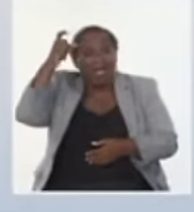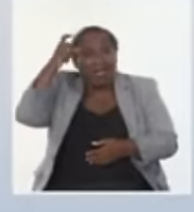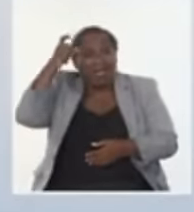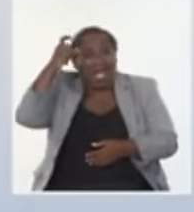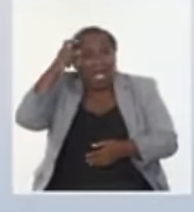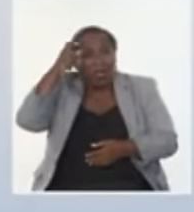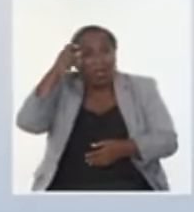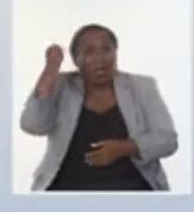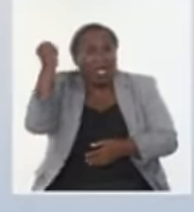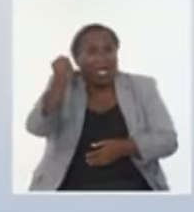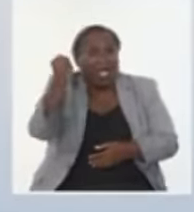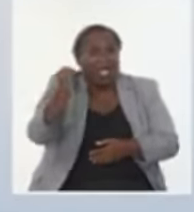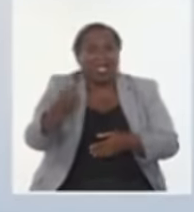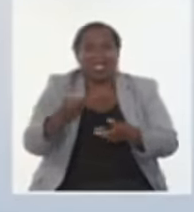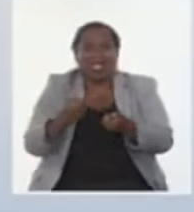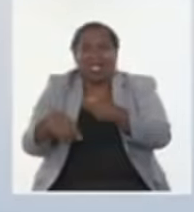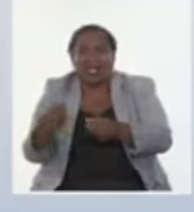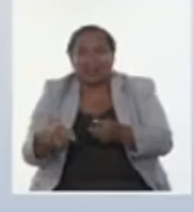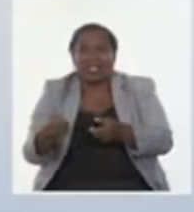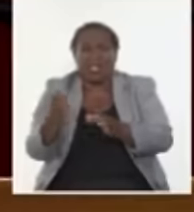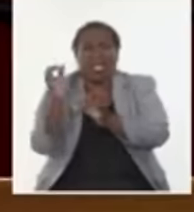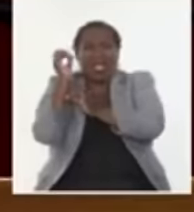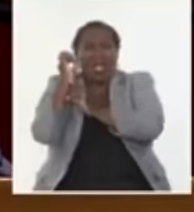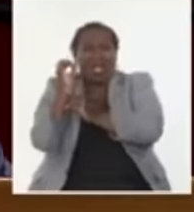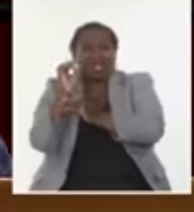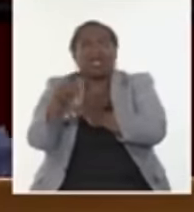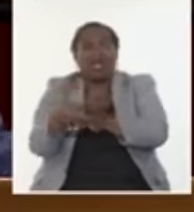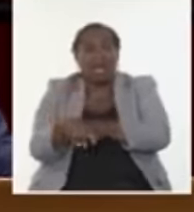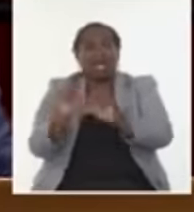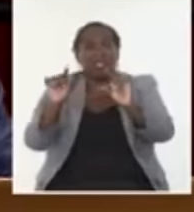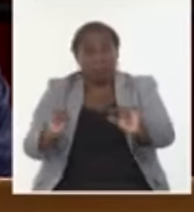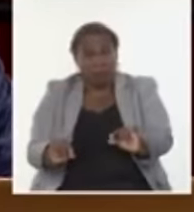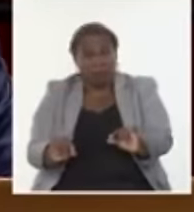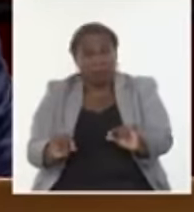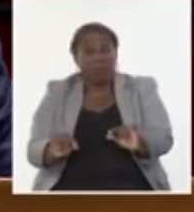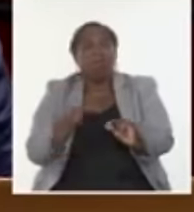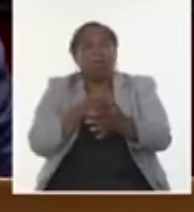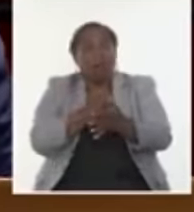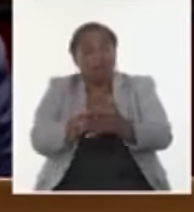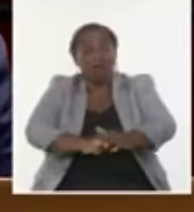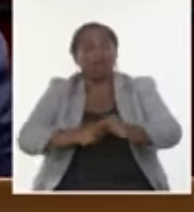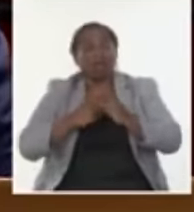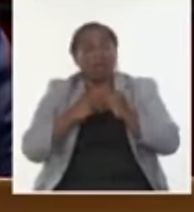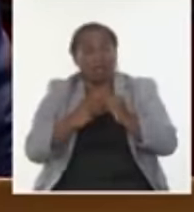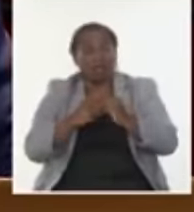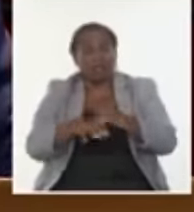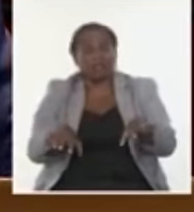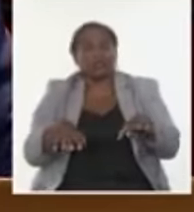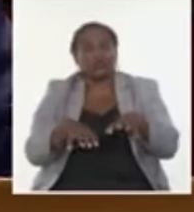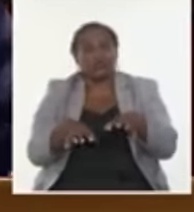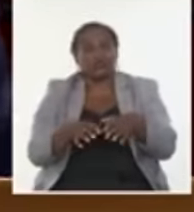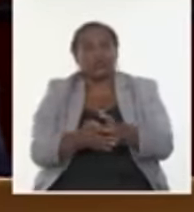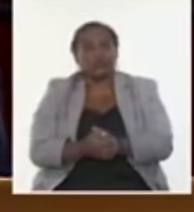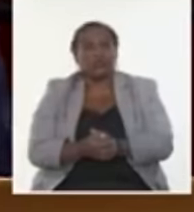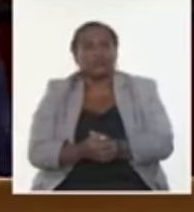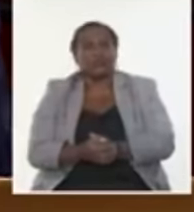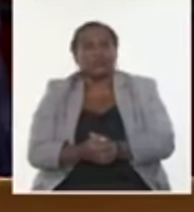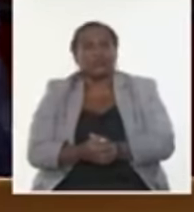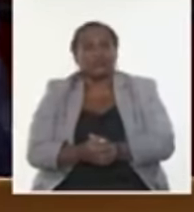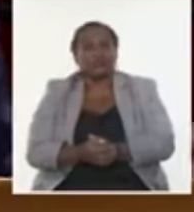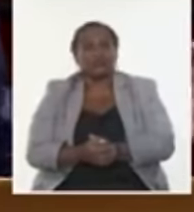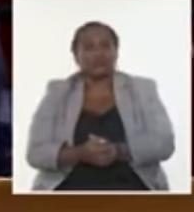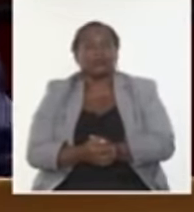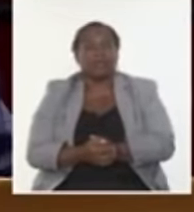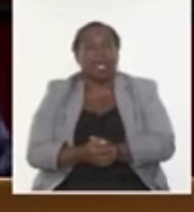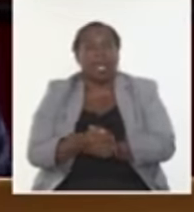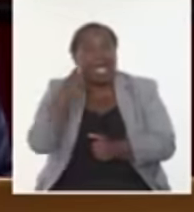Entonces, hay una disminución porque también se está enfrentando con mucha energía esta situación. Sin embargo, a pesar